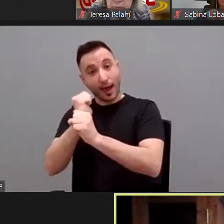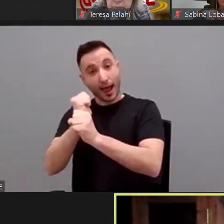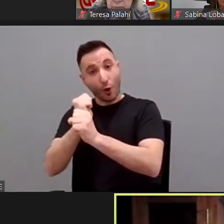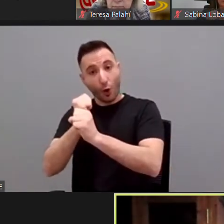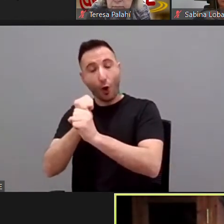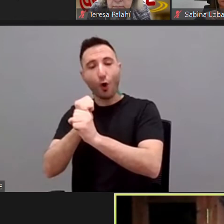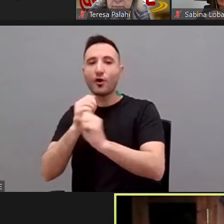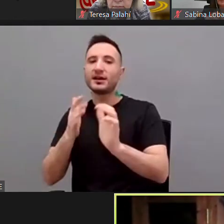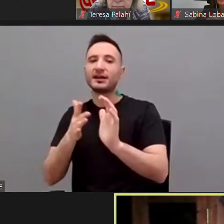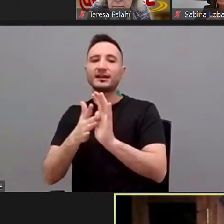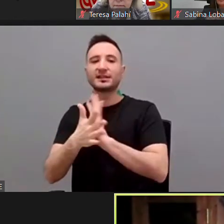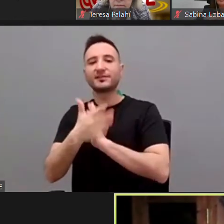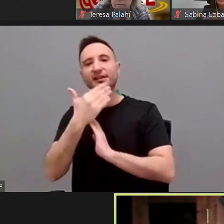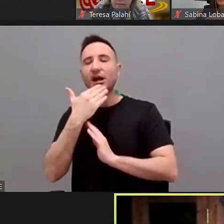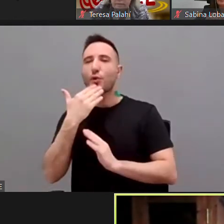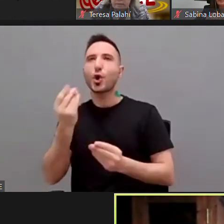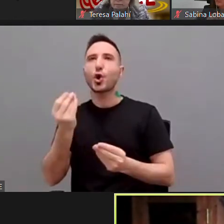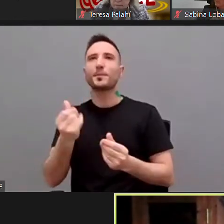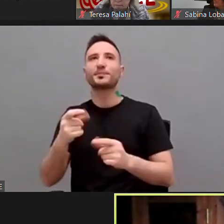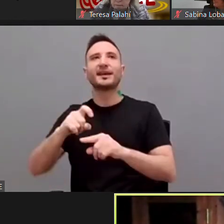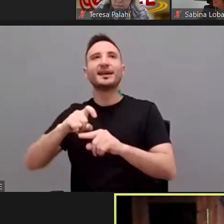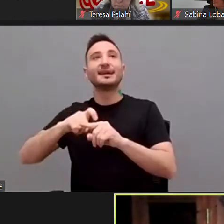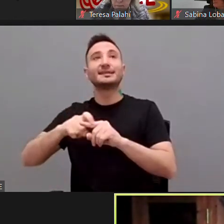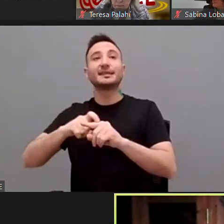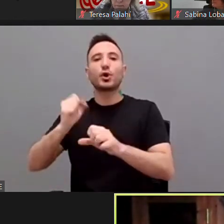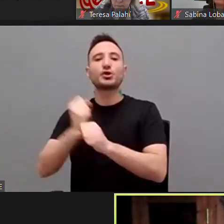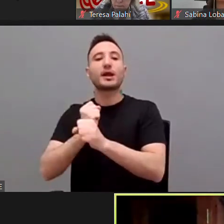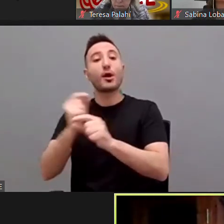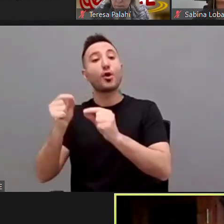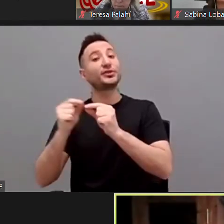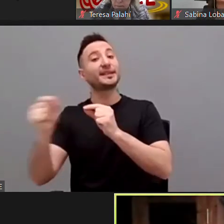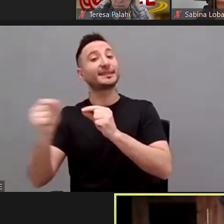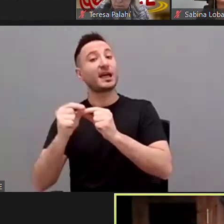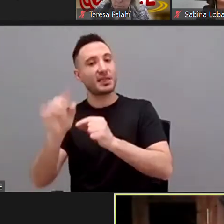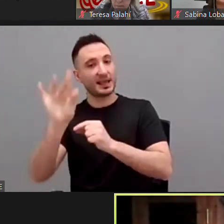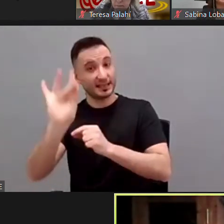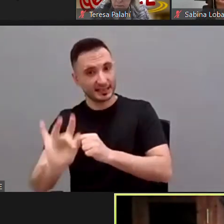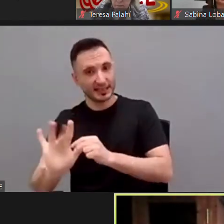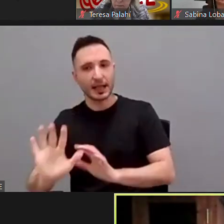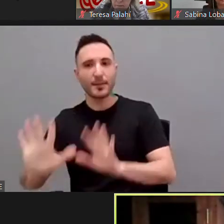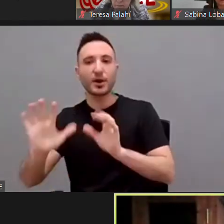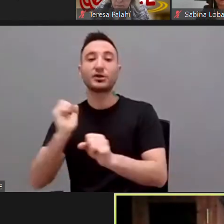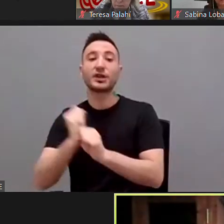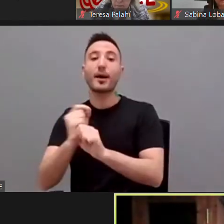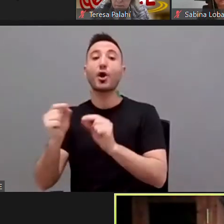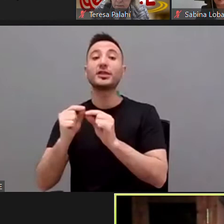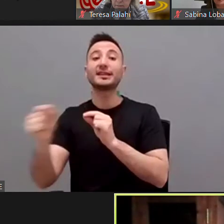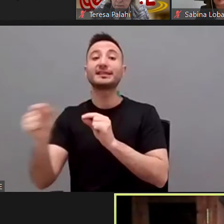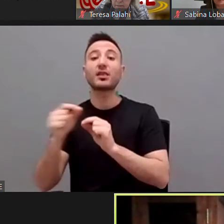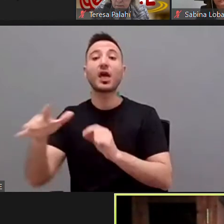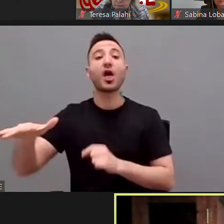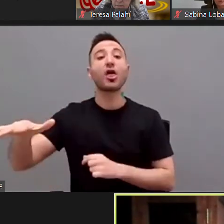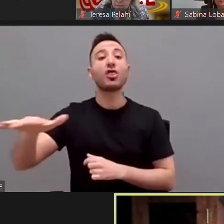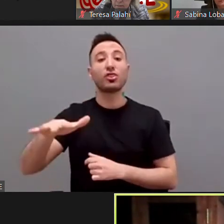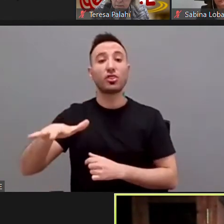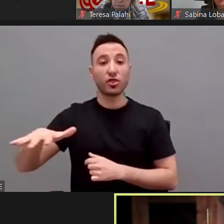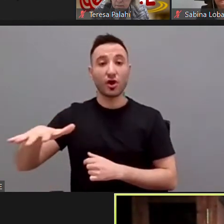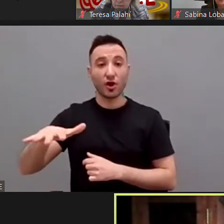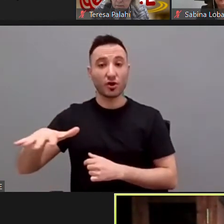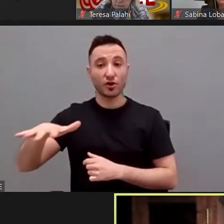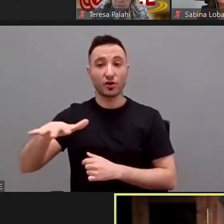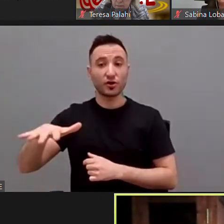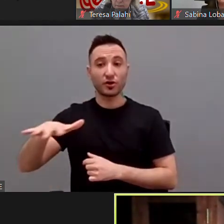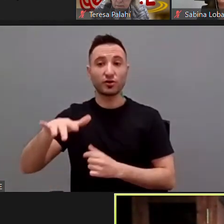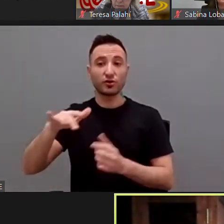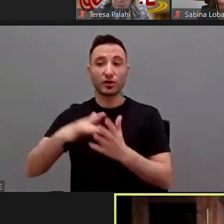es un subtipo de trabajo a distancia. Es el trabajo a distancia que se realiza con